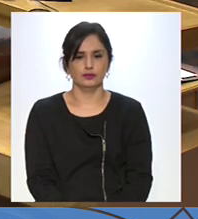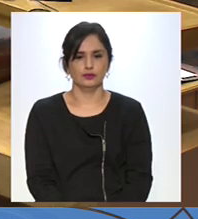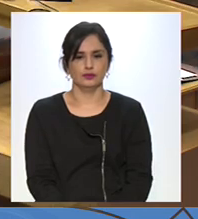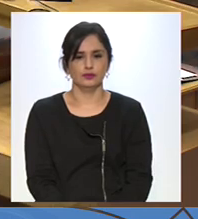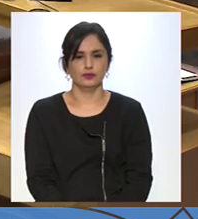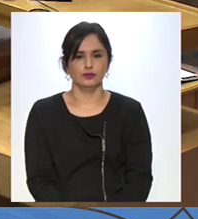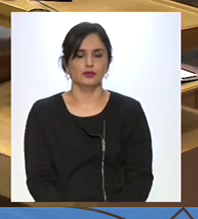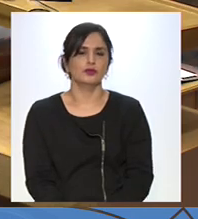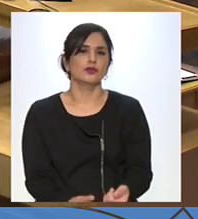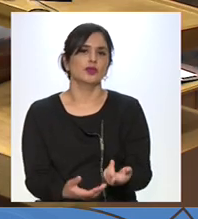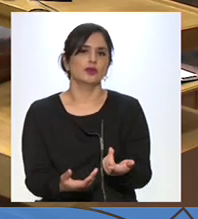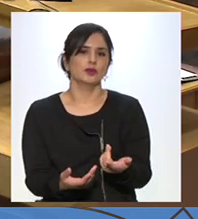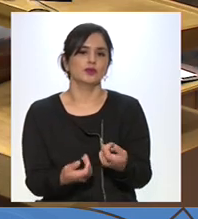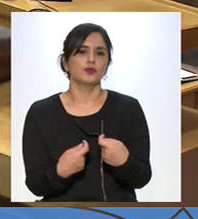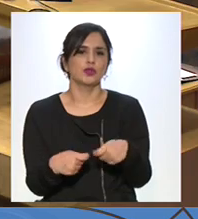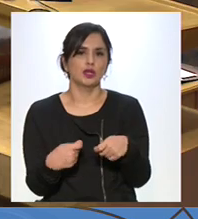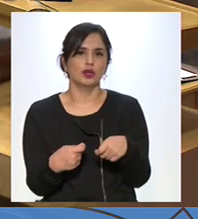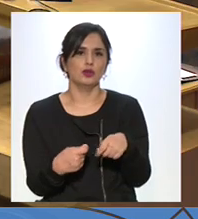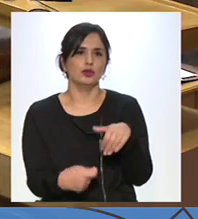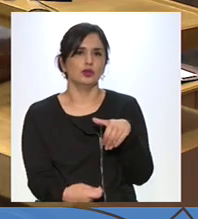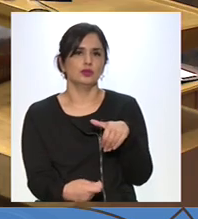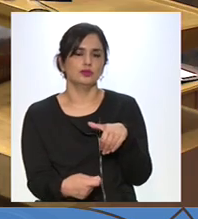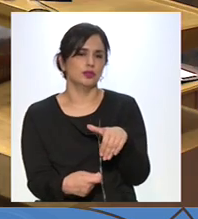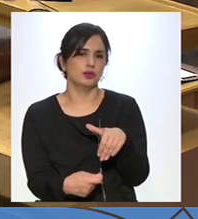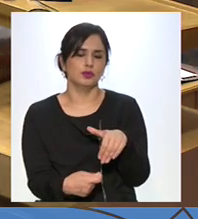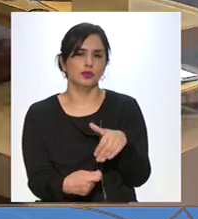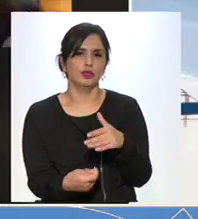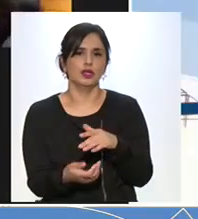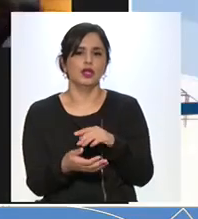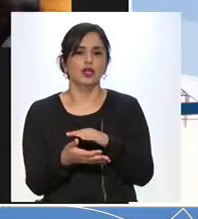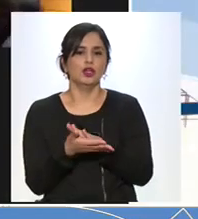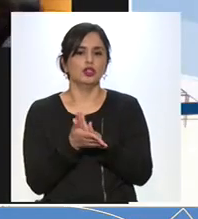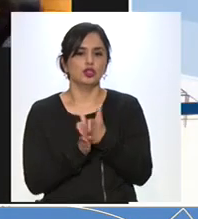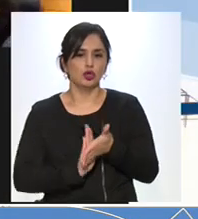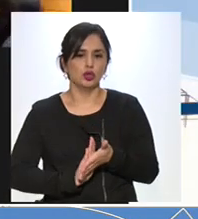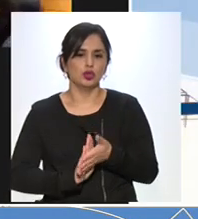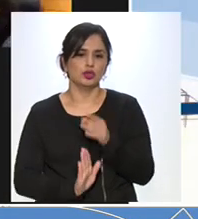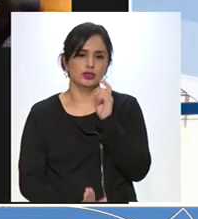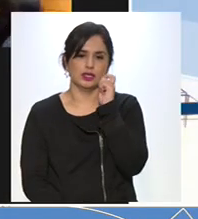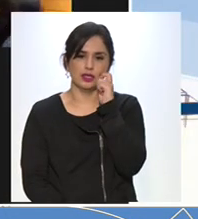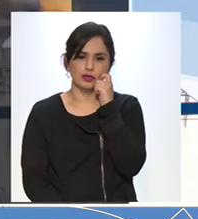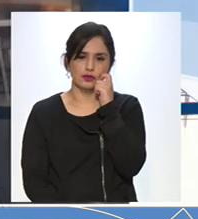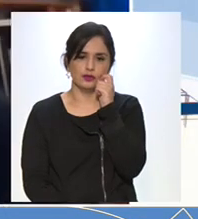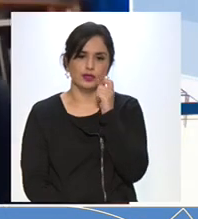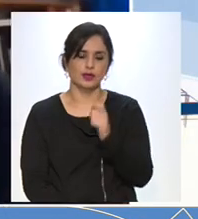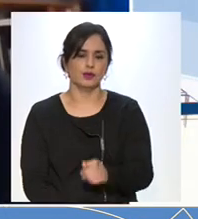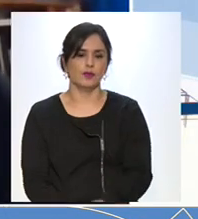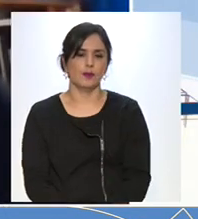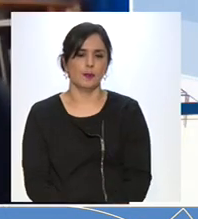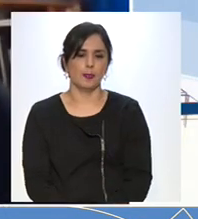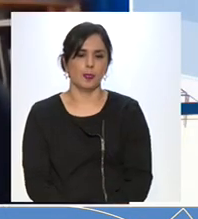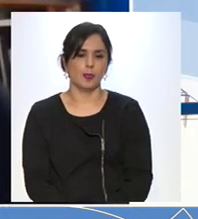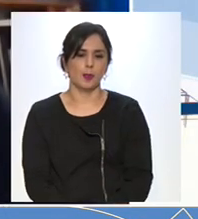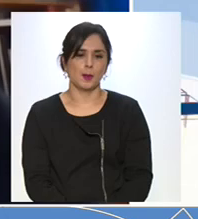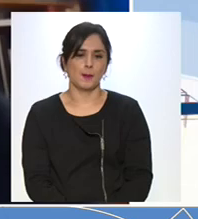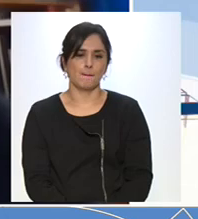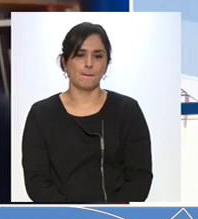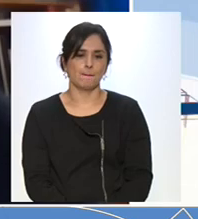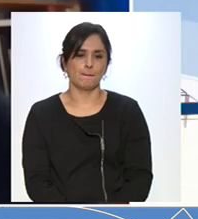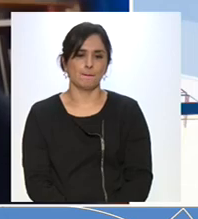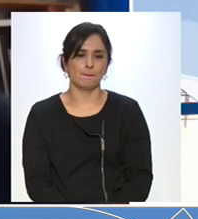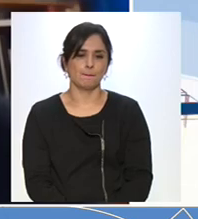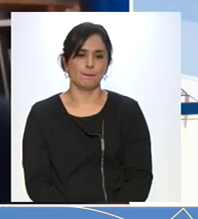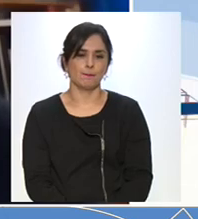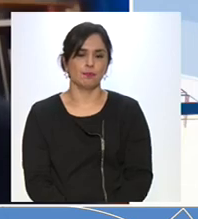Bueno, El costo de transporte es largo. Todo indica, como dice Saller, que las